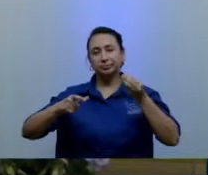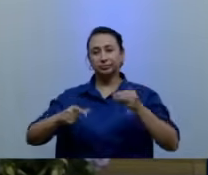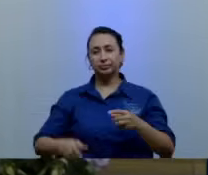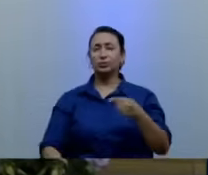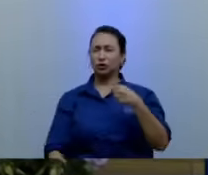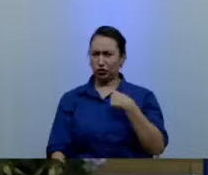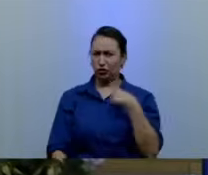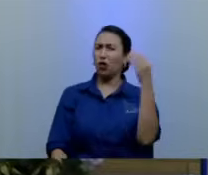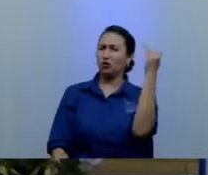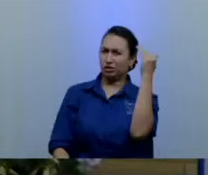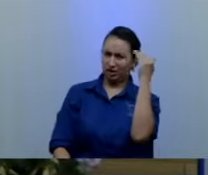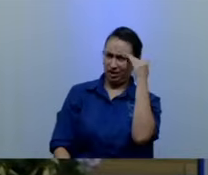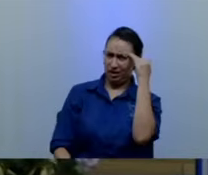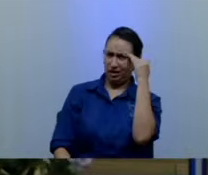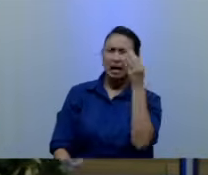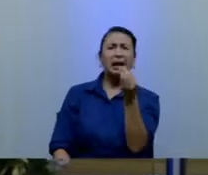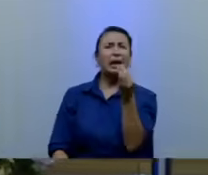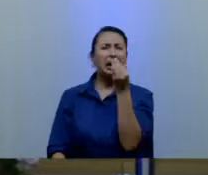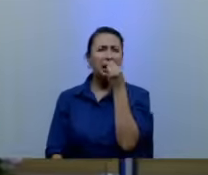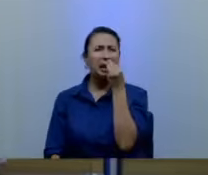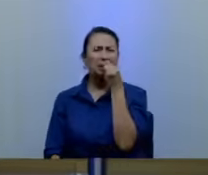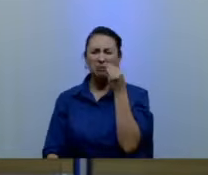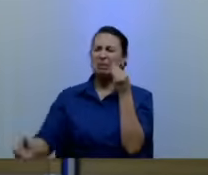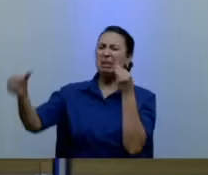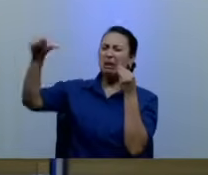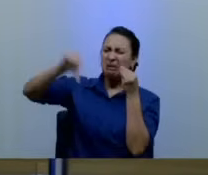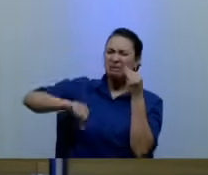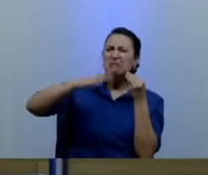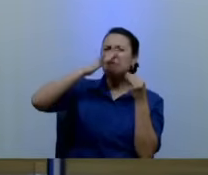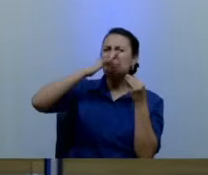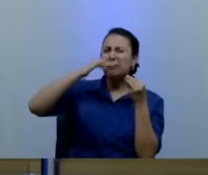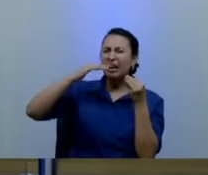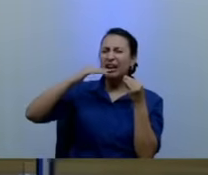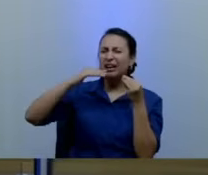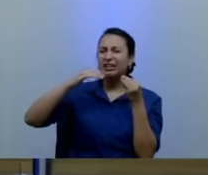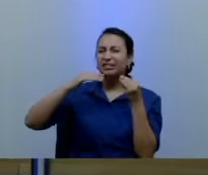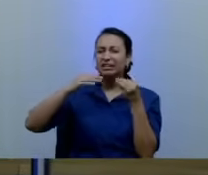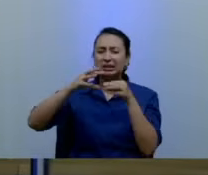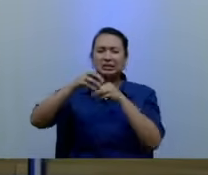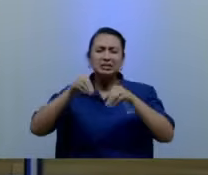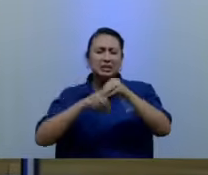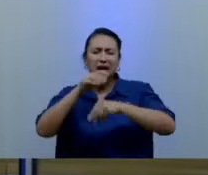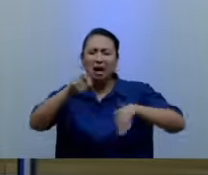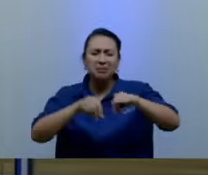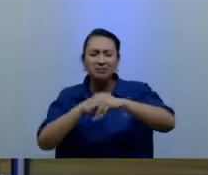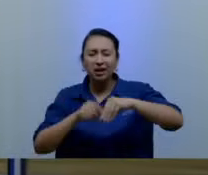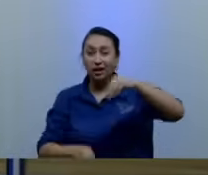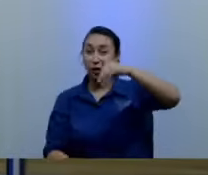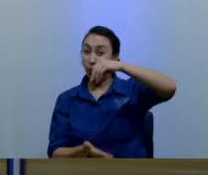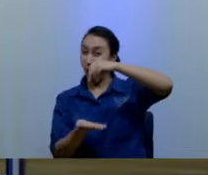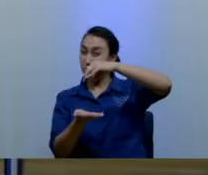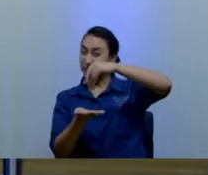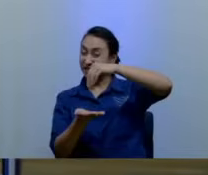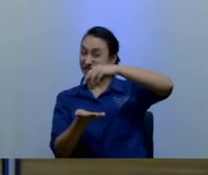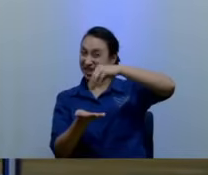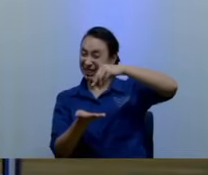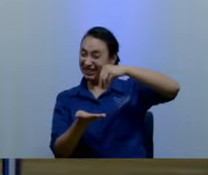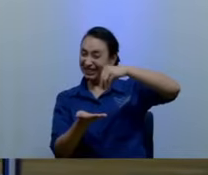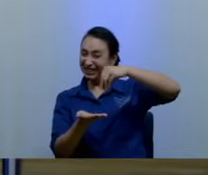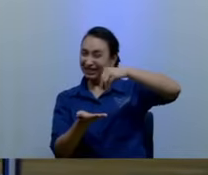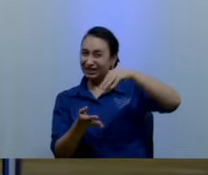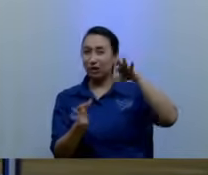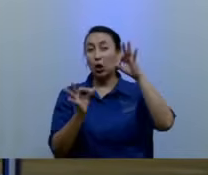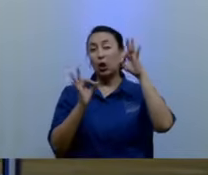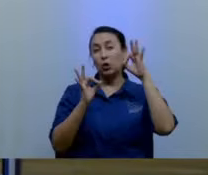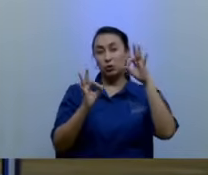cosas. Si le echas un poquito de sal y llega el sabor, excelente. Ahora, si ni la sal lo